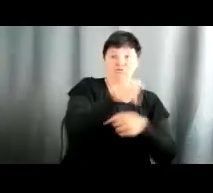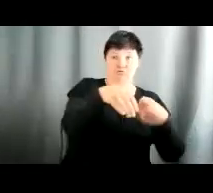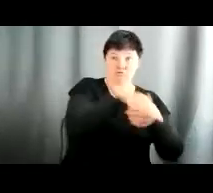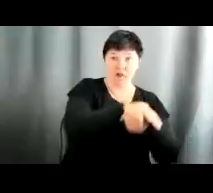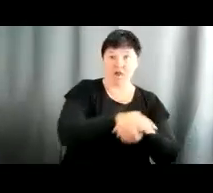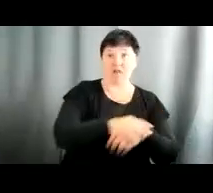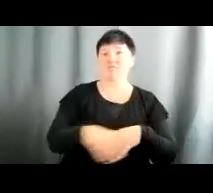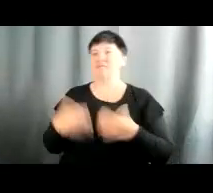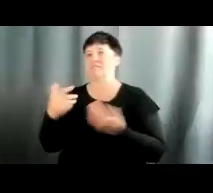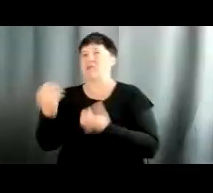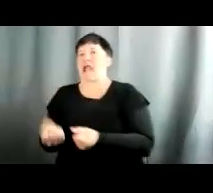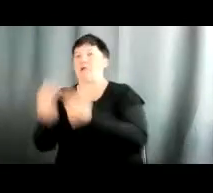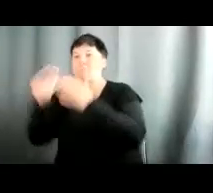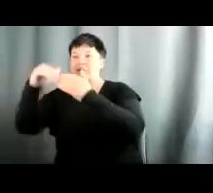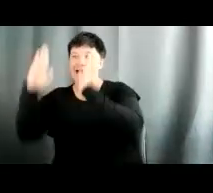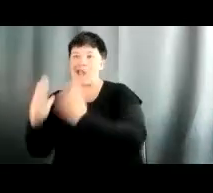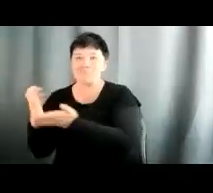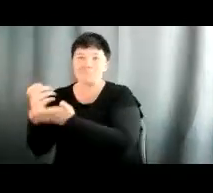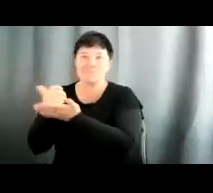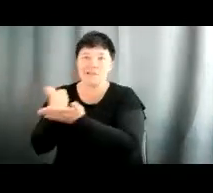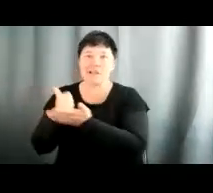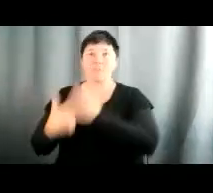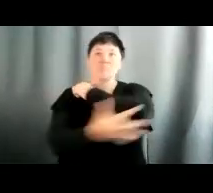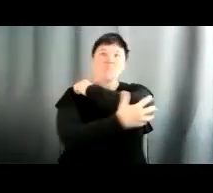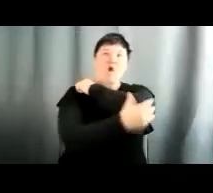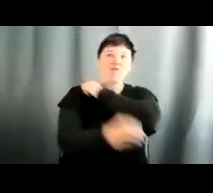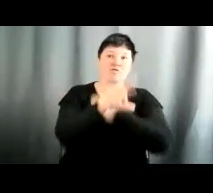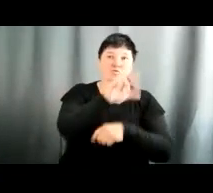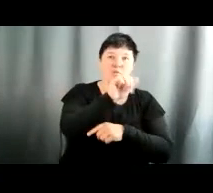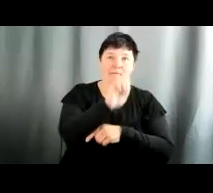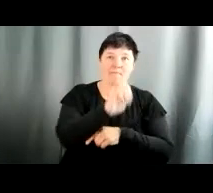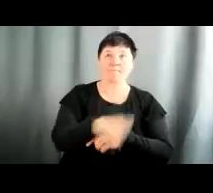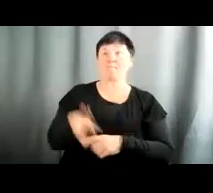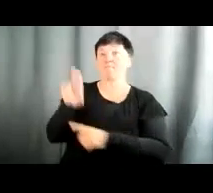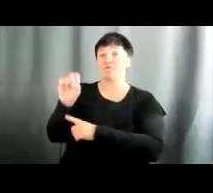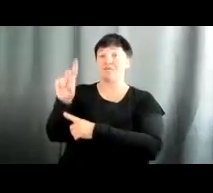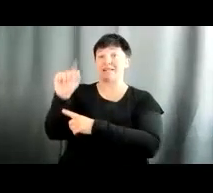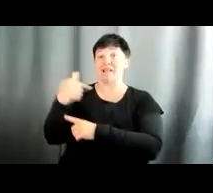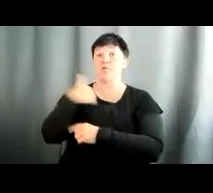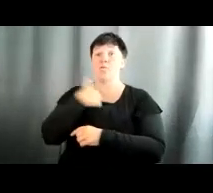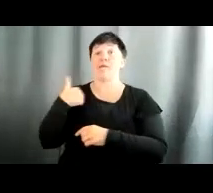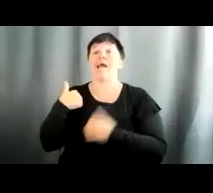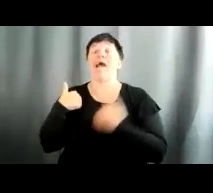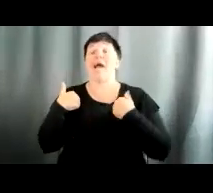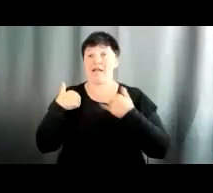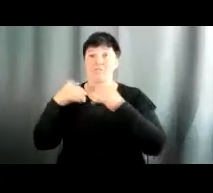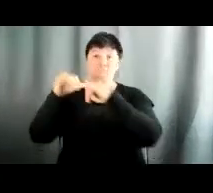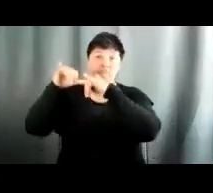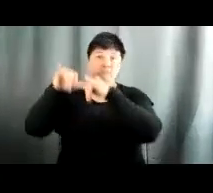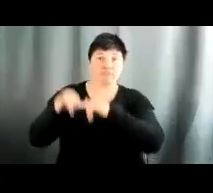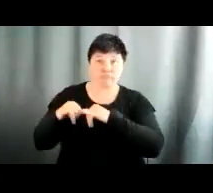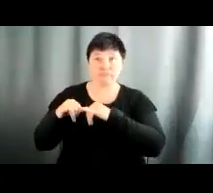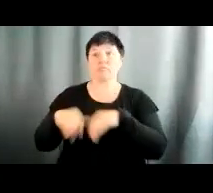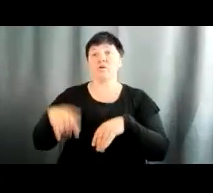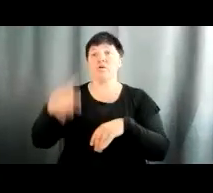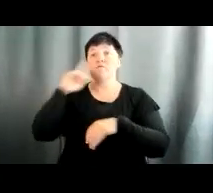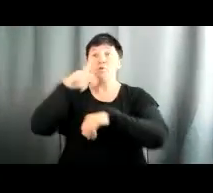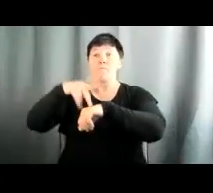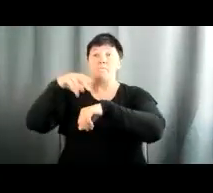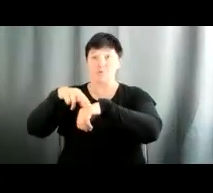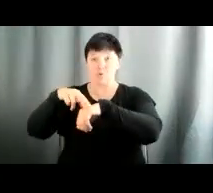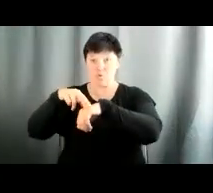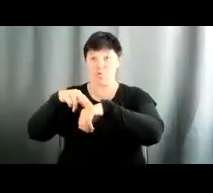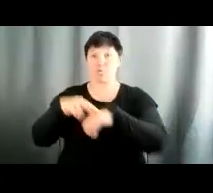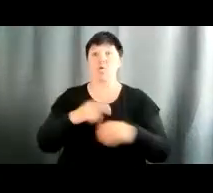promedio y las tasas de pobreza. Y también desde el USDA hemos agregado esto por ahora sobre Puerto Rico, un total de